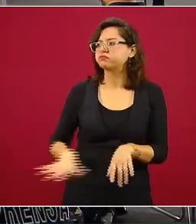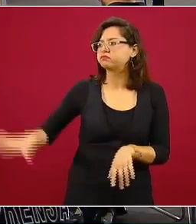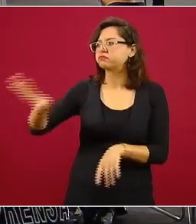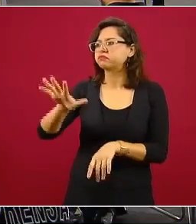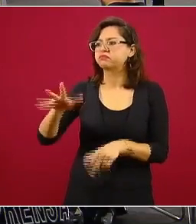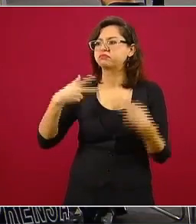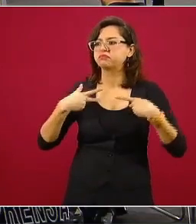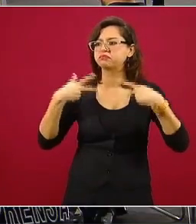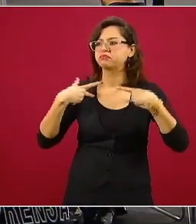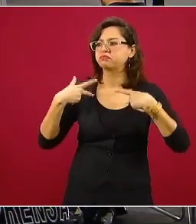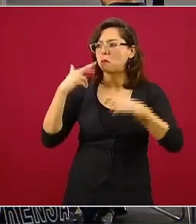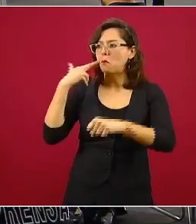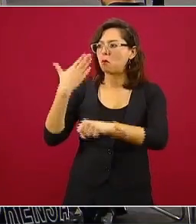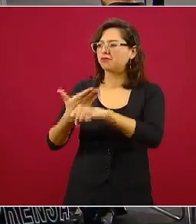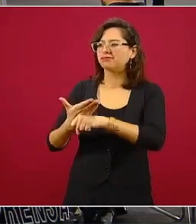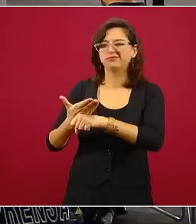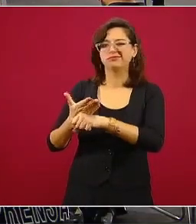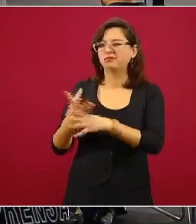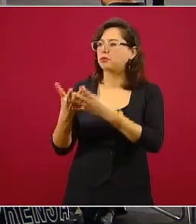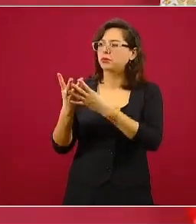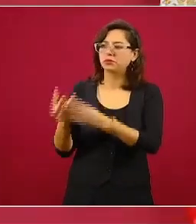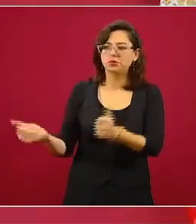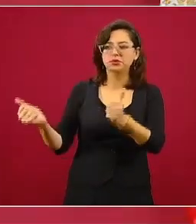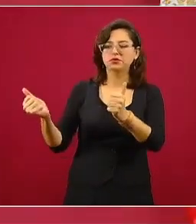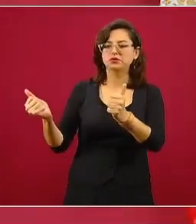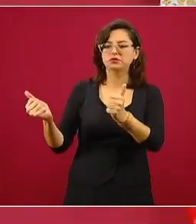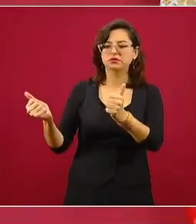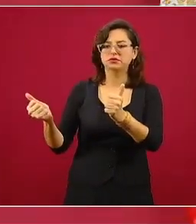responsabilidad social, diluirlo.